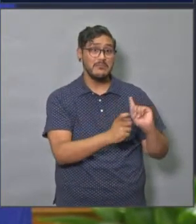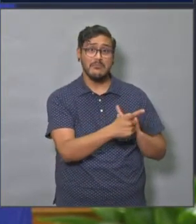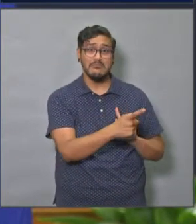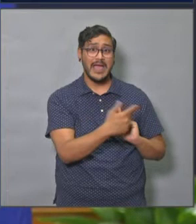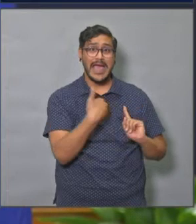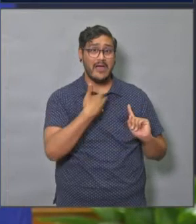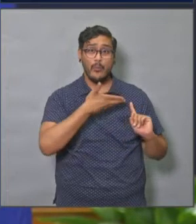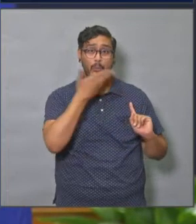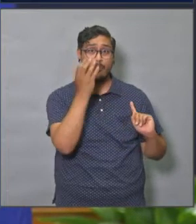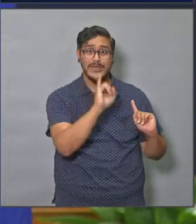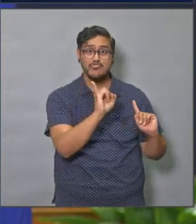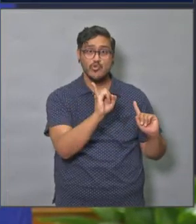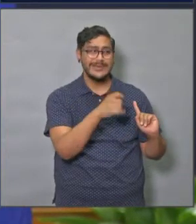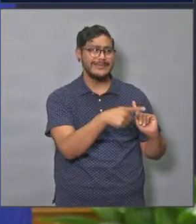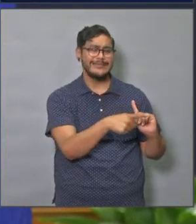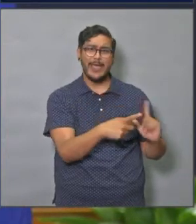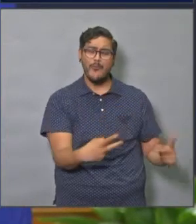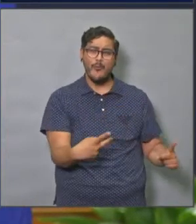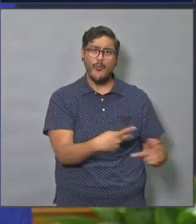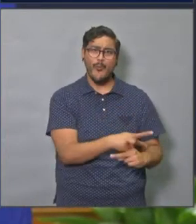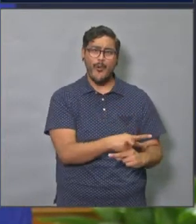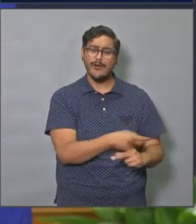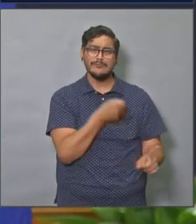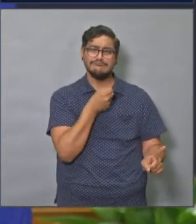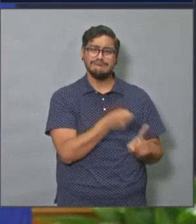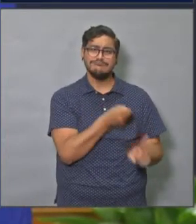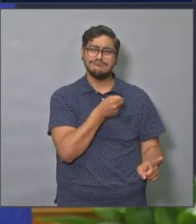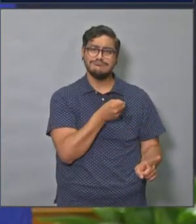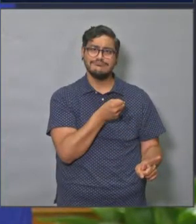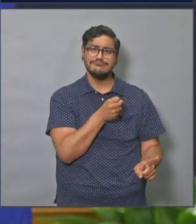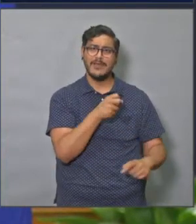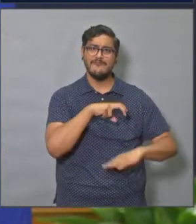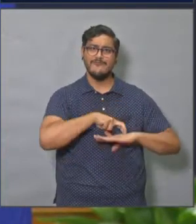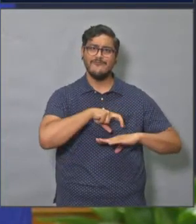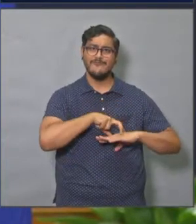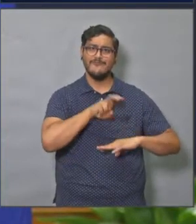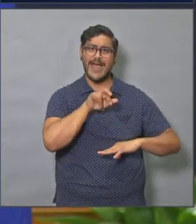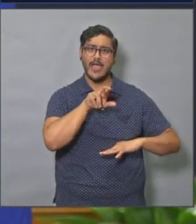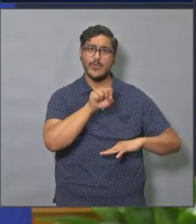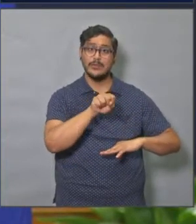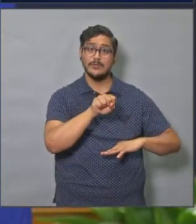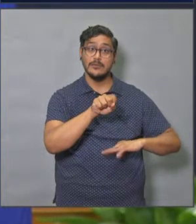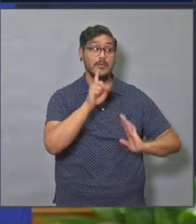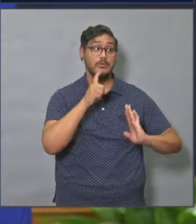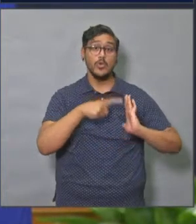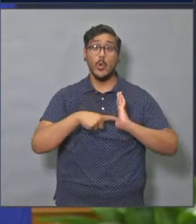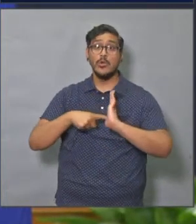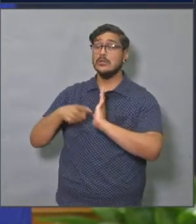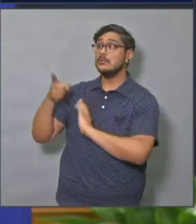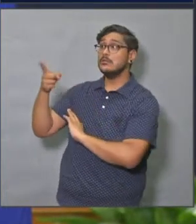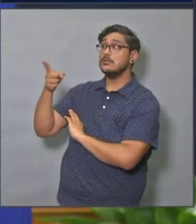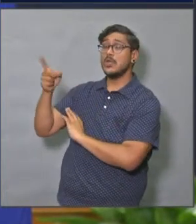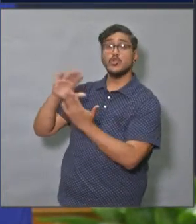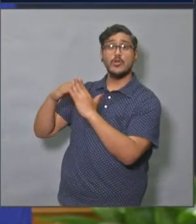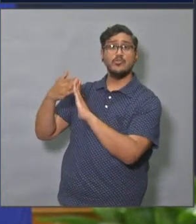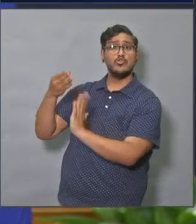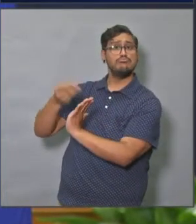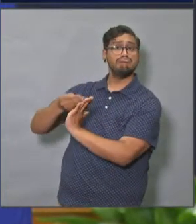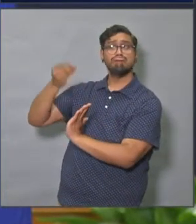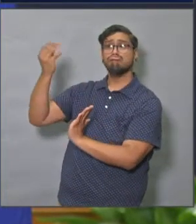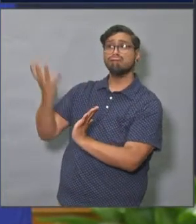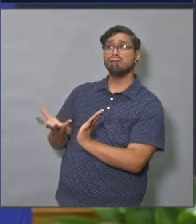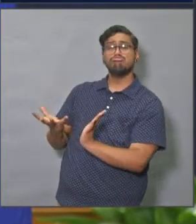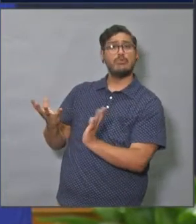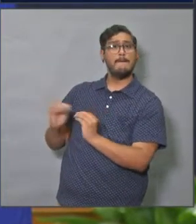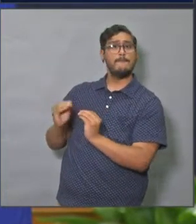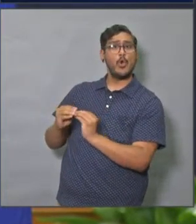más afectados también por el virus. Las comunidades con más dinero y con más acceso a salud médica no